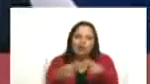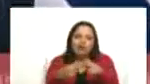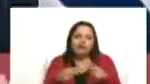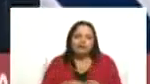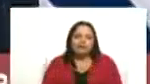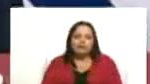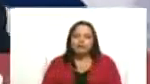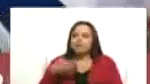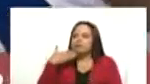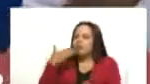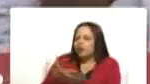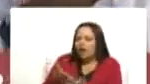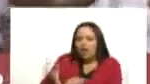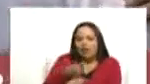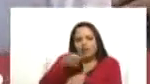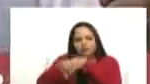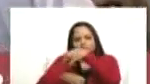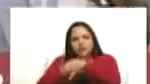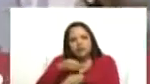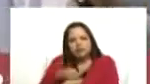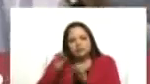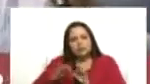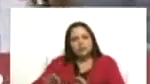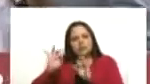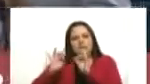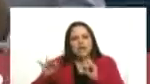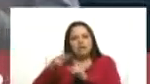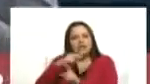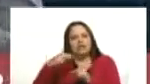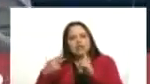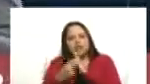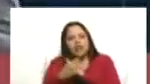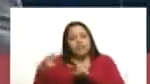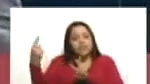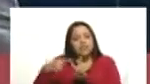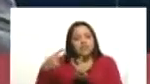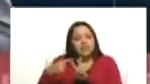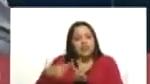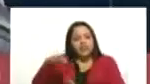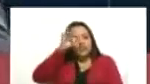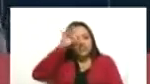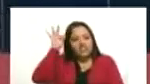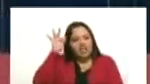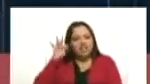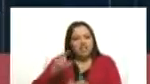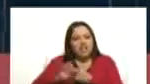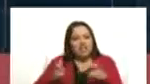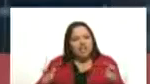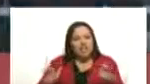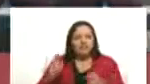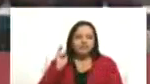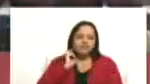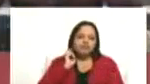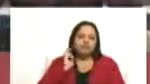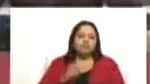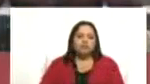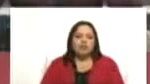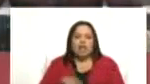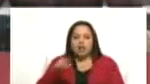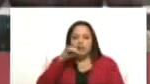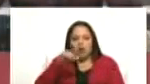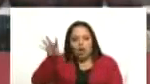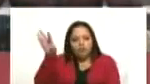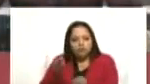las declaraciones en exclusiva para 360 a través de Venezolana Televisión del fiscal general de la República, Tarek William Saab. Con esta